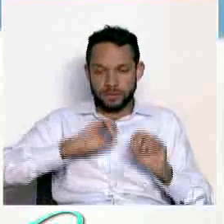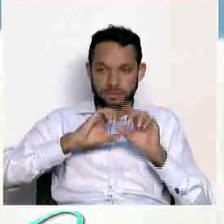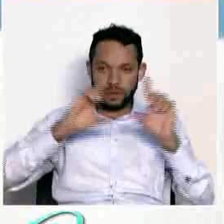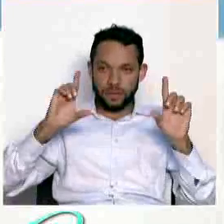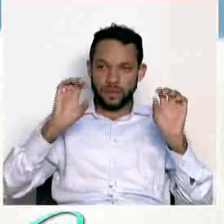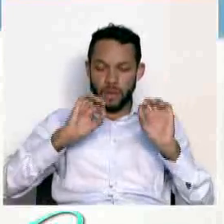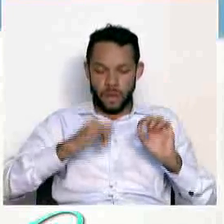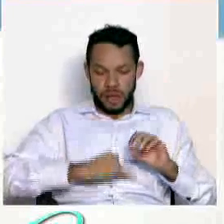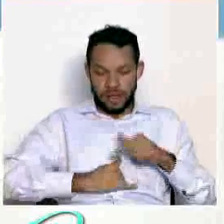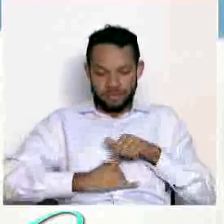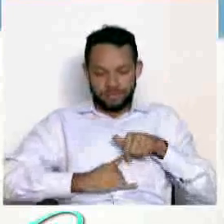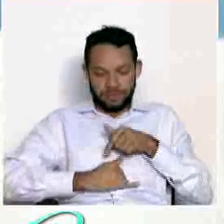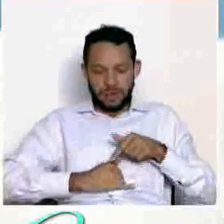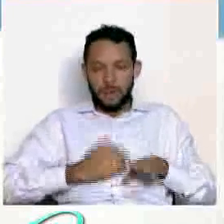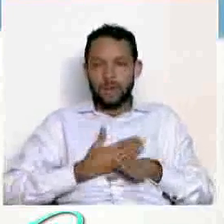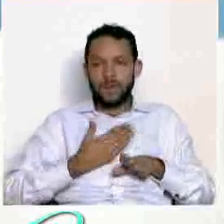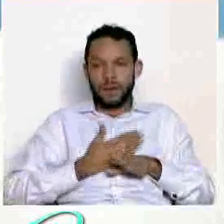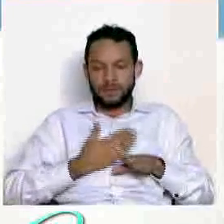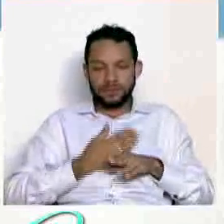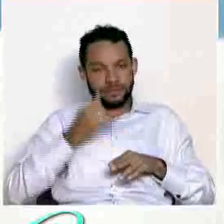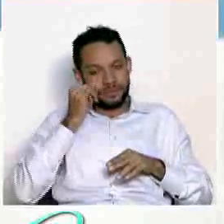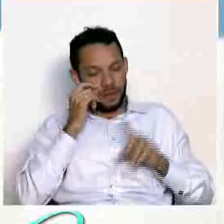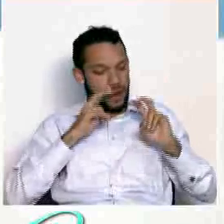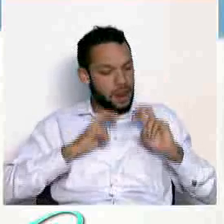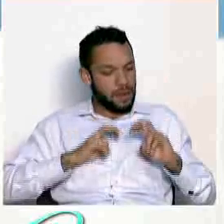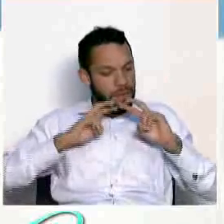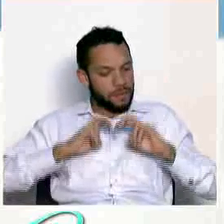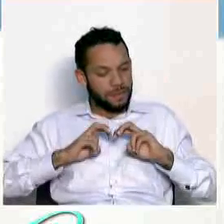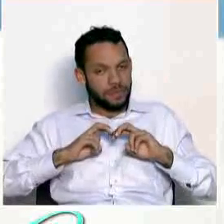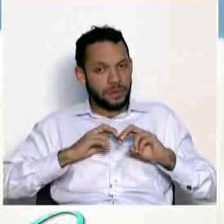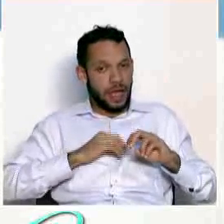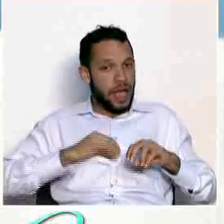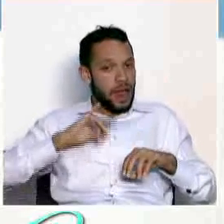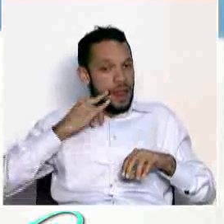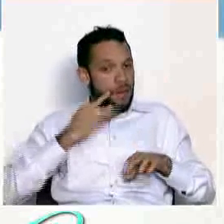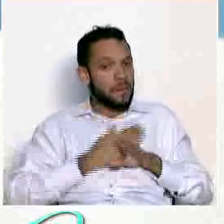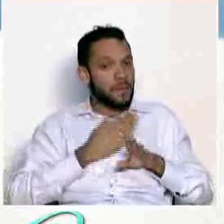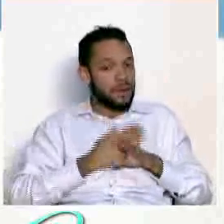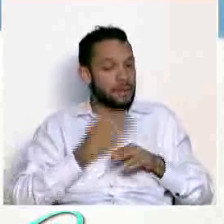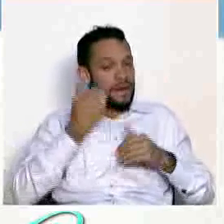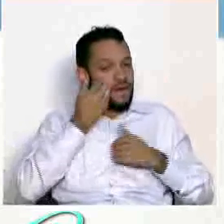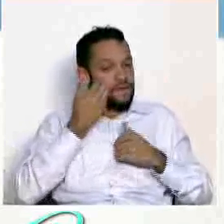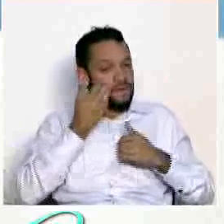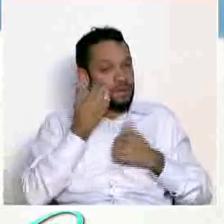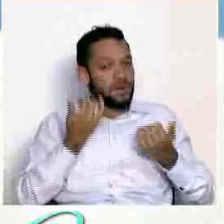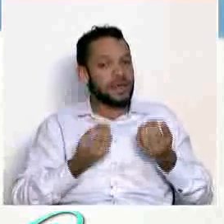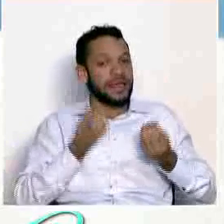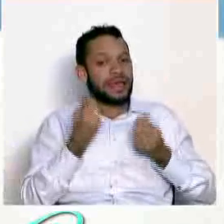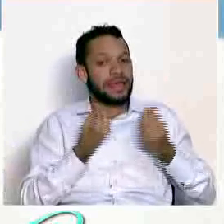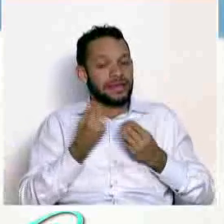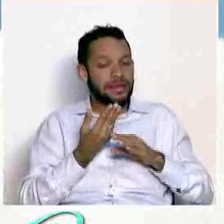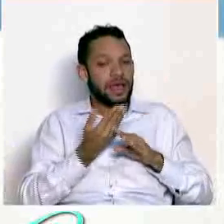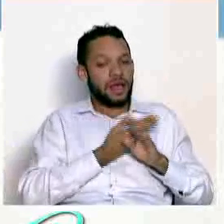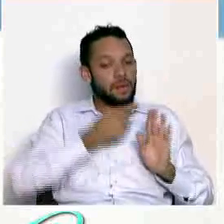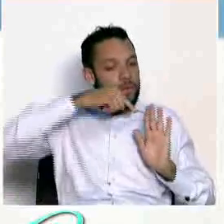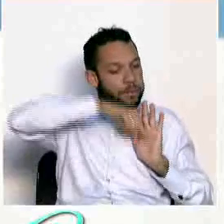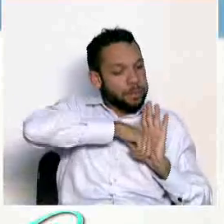ahí la gastritis y la biopsia y tener la psoriasis y el vitiligo. Pero es, ¿qué hay atrás de